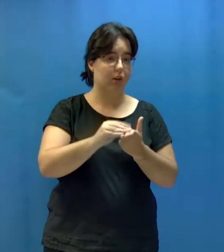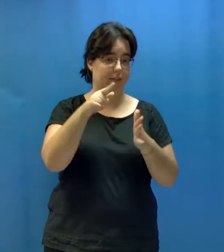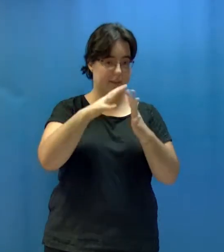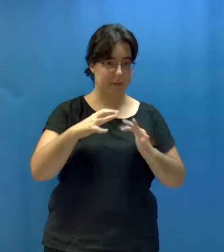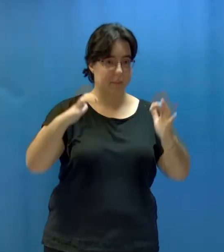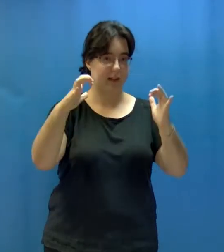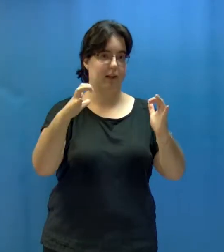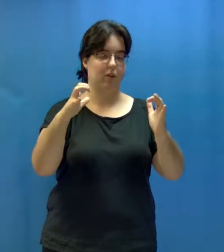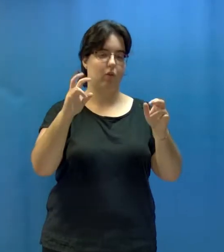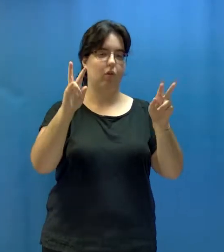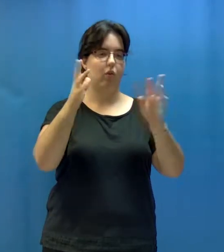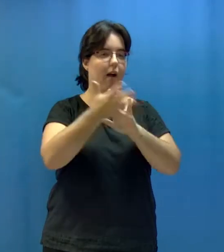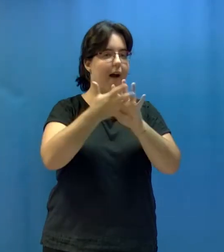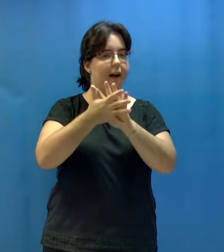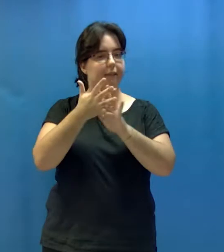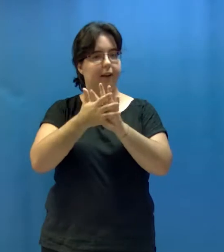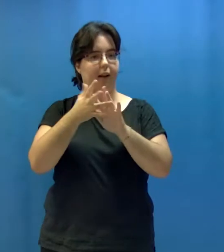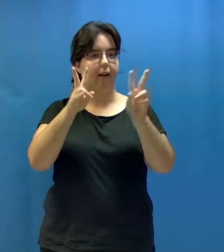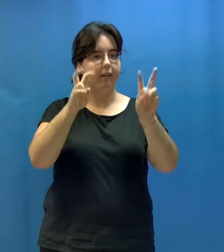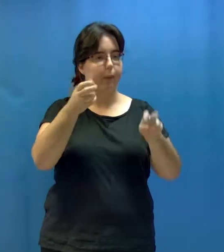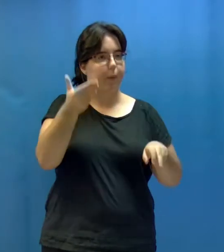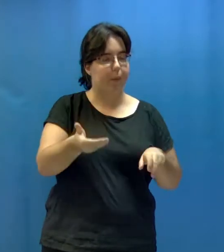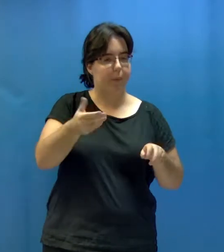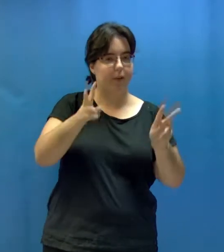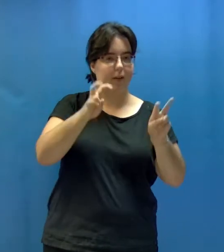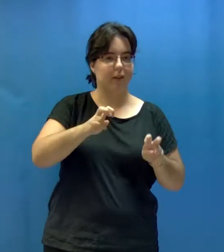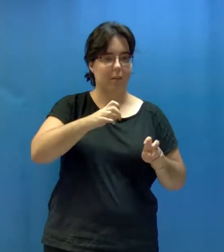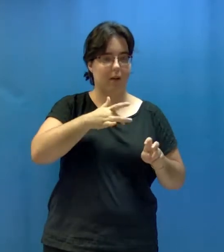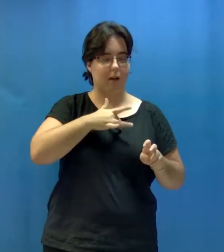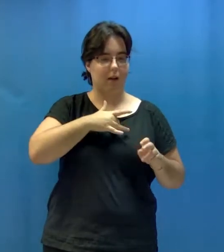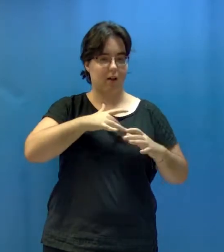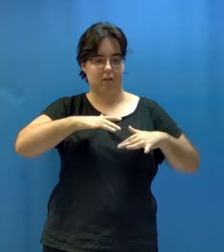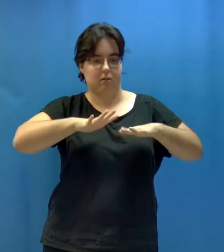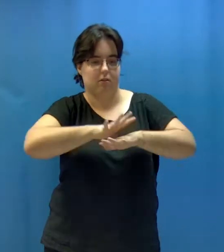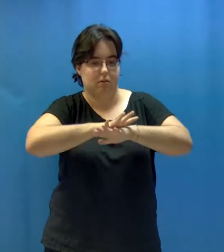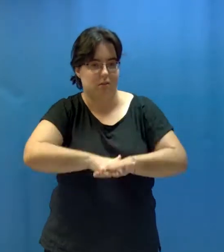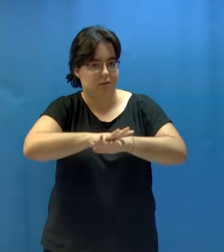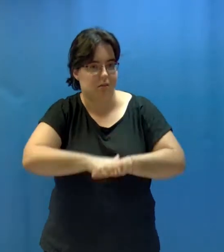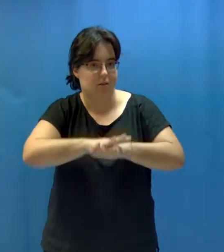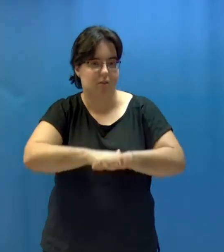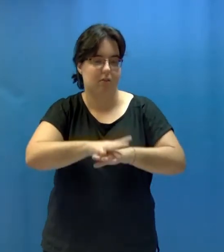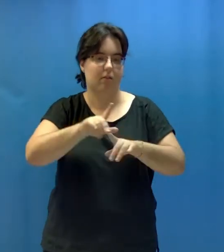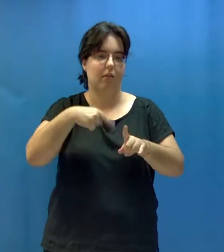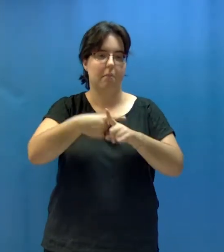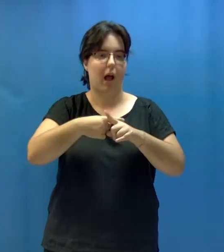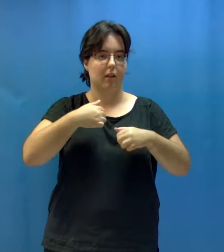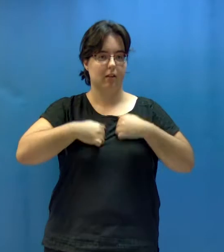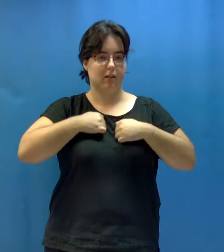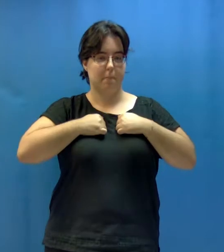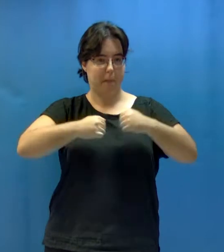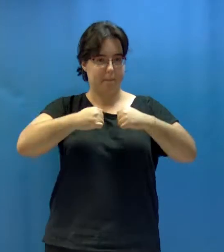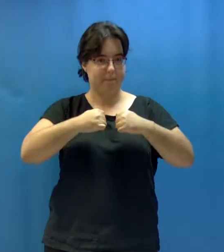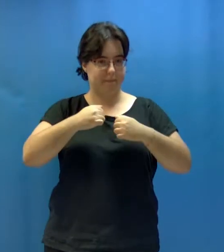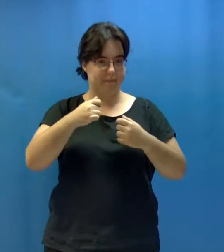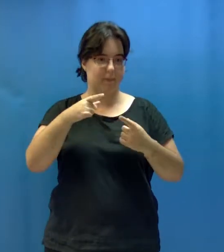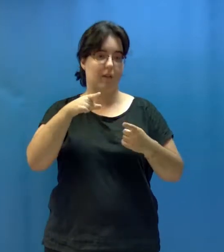de la importància i de la necessitat de la reanimació cardiopulmonar i també de la desfibrilació semiautomàtica, perquè aquest programa no només parla